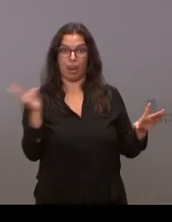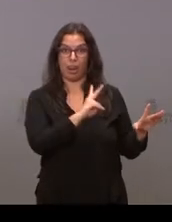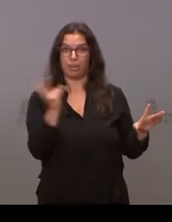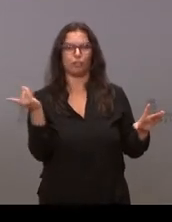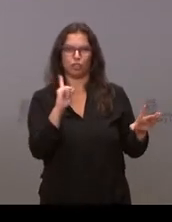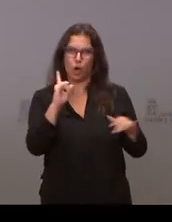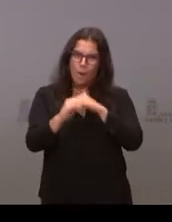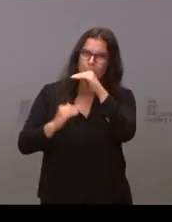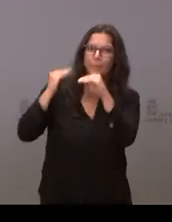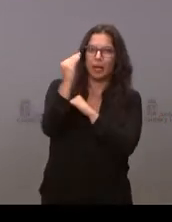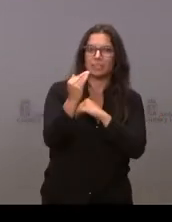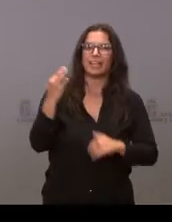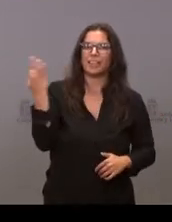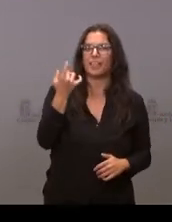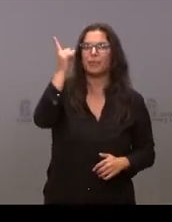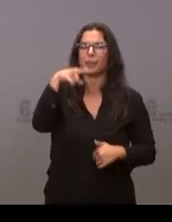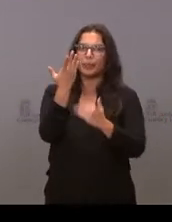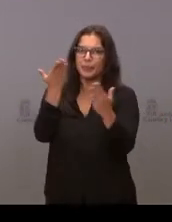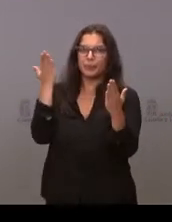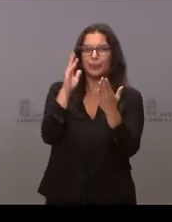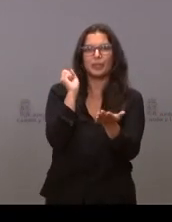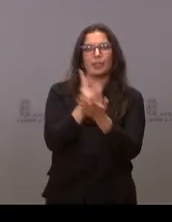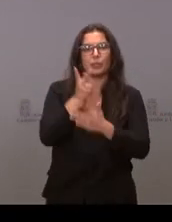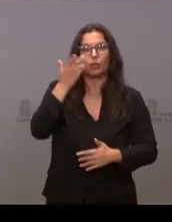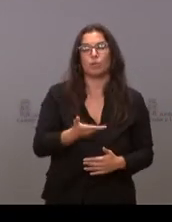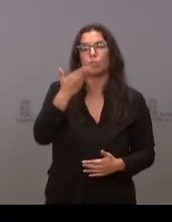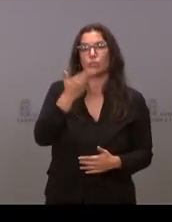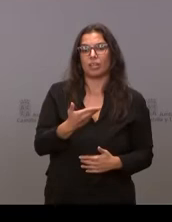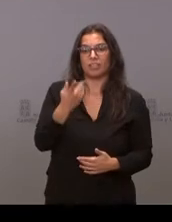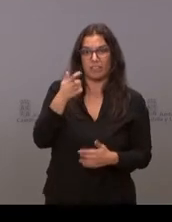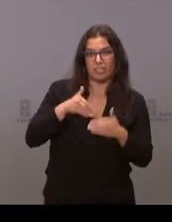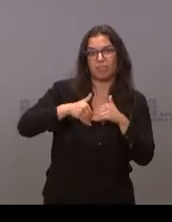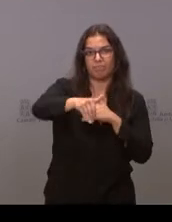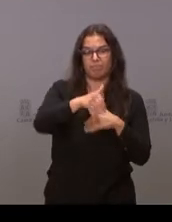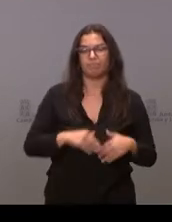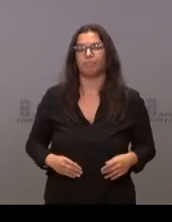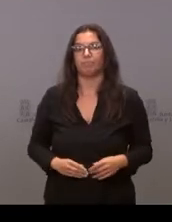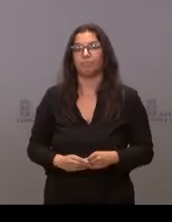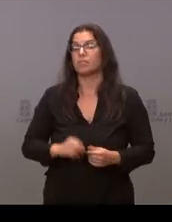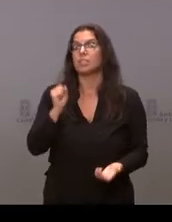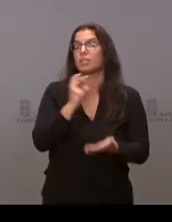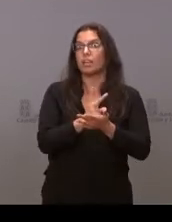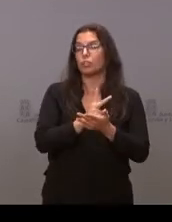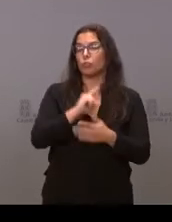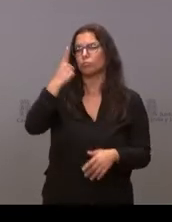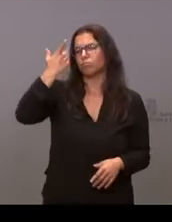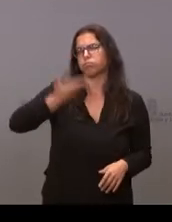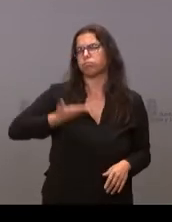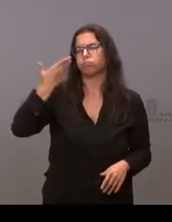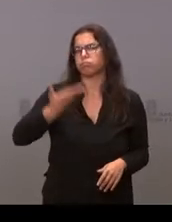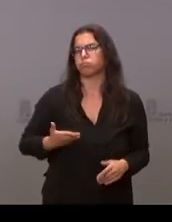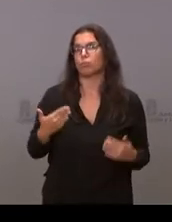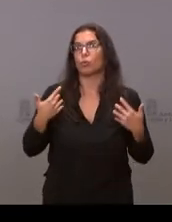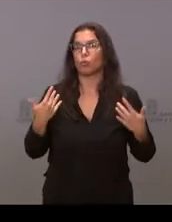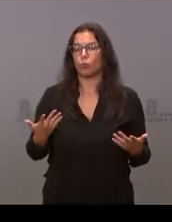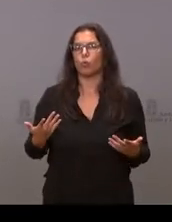consiguiendo hacer frente a los grandes retos que tenemos ante nosotros. Un reto fundamental es